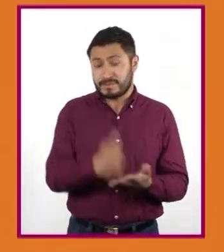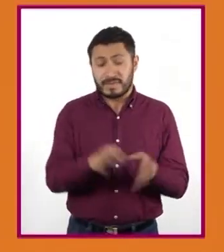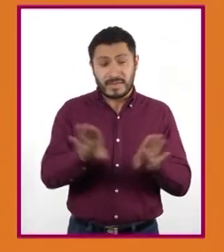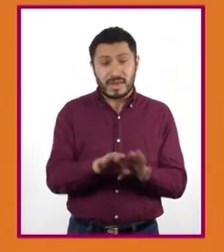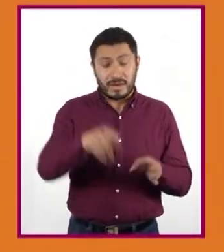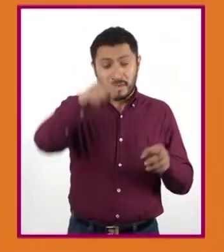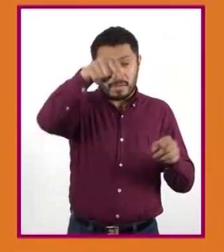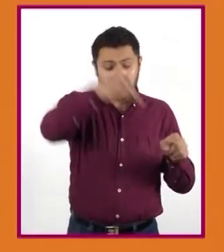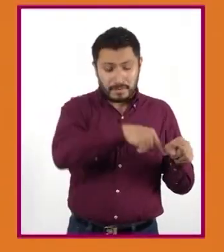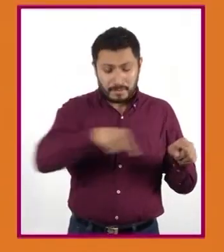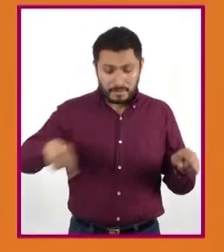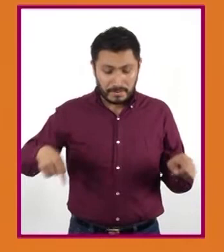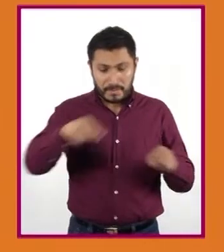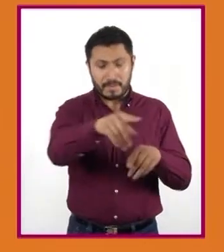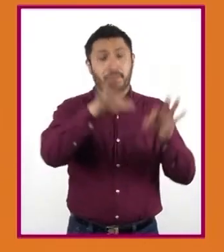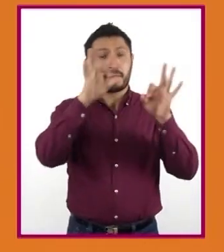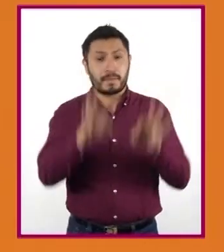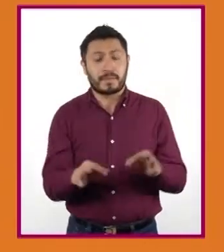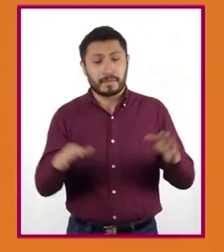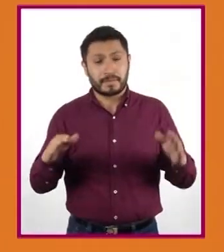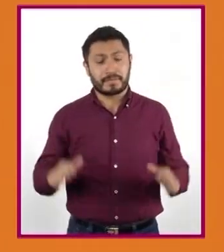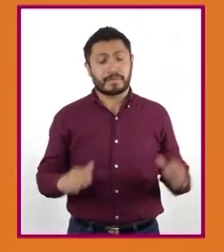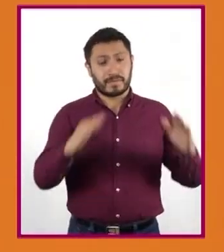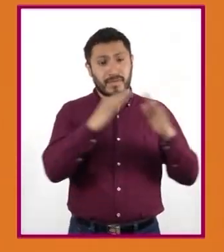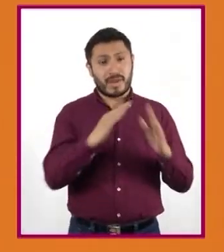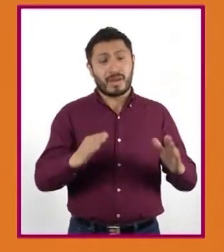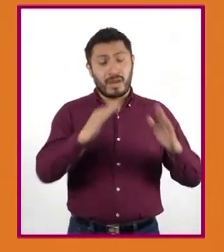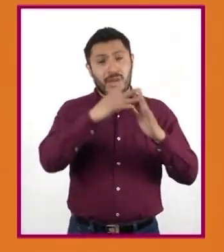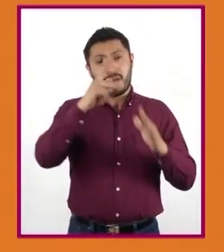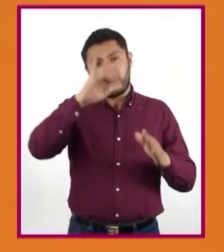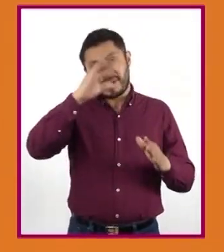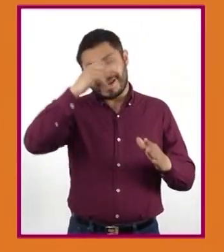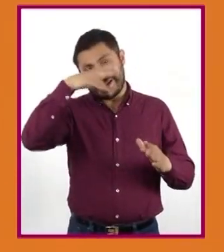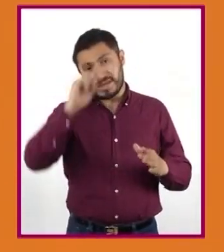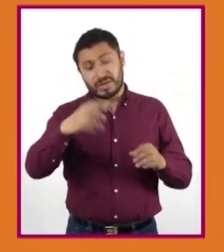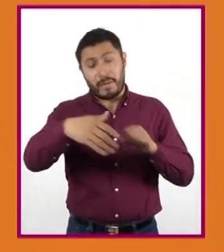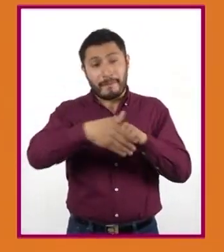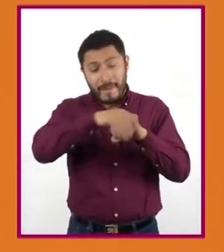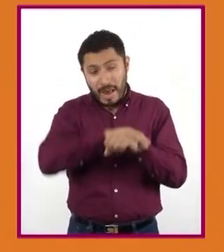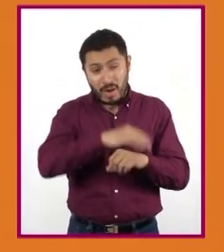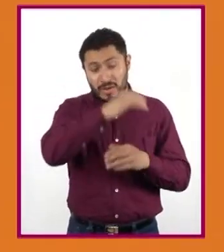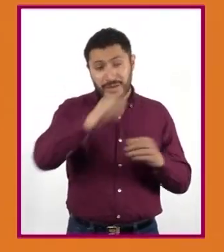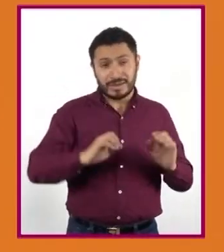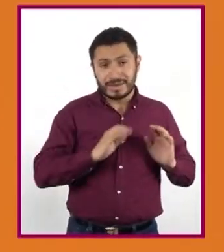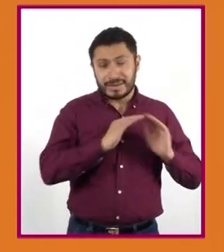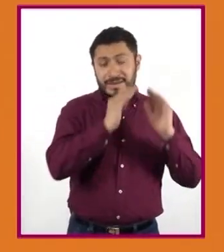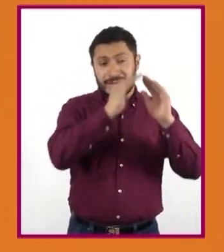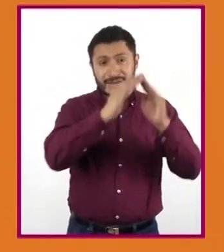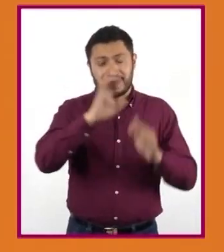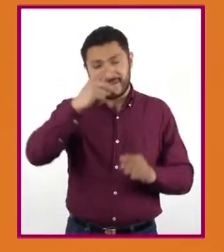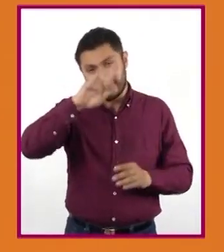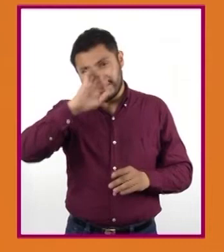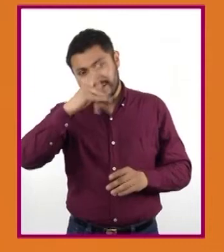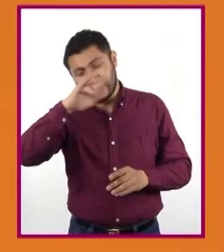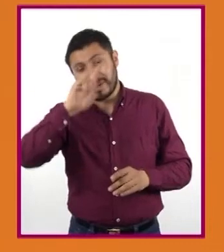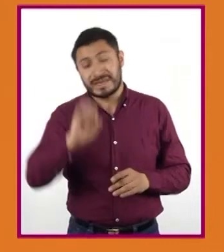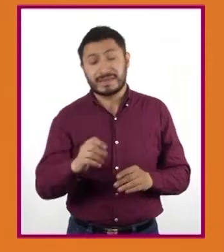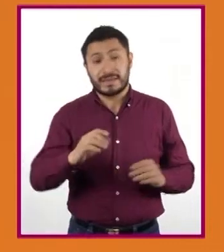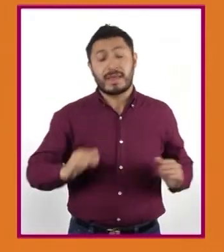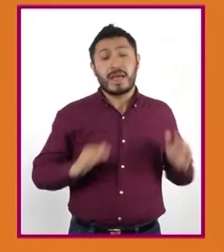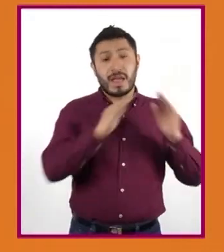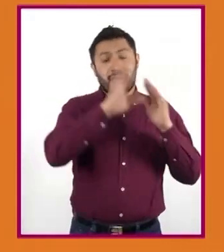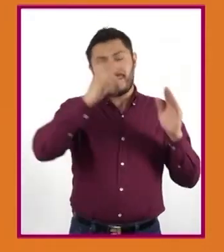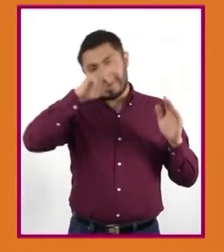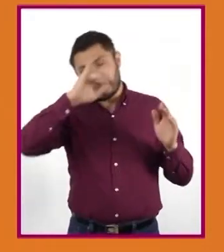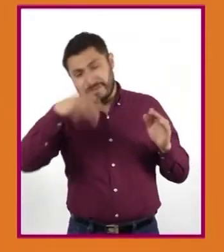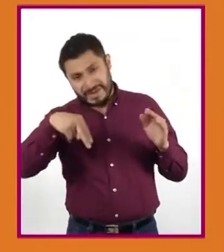en una triangulación precisa entre la cumbre del Cerro Picacho Pelón en la Sierra de Chalchihuites, el Cerro Chapín y el Cerro